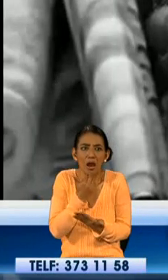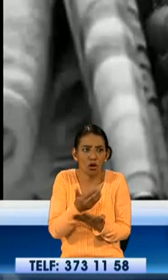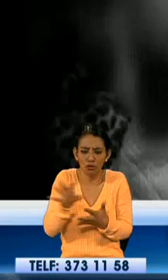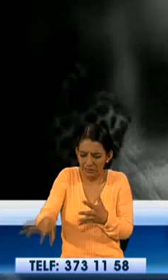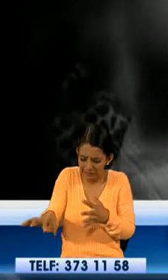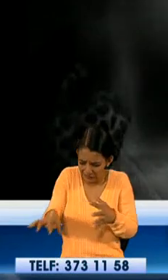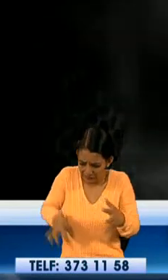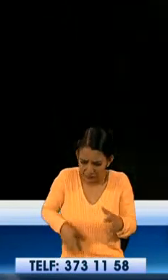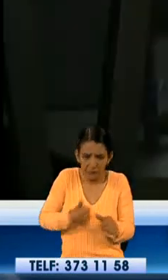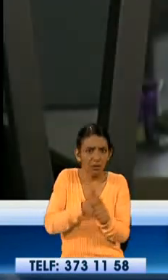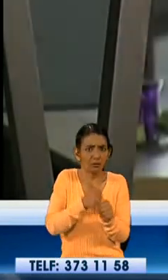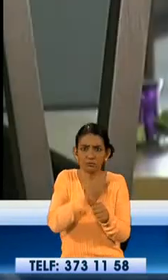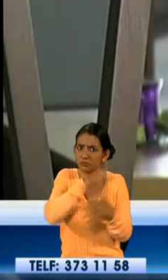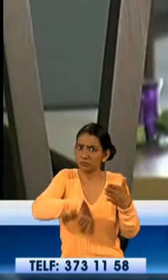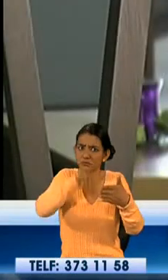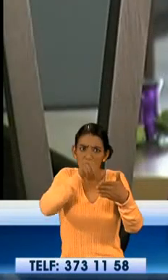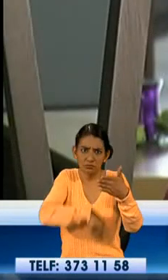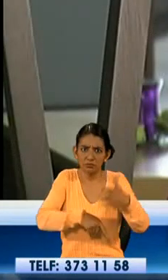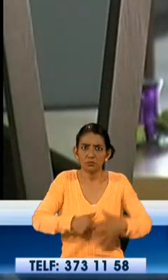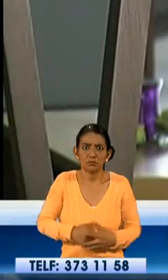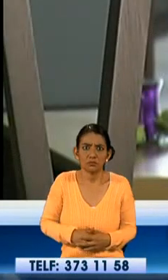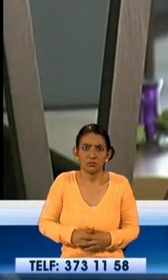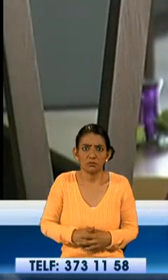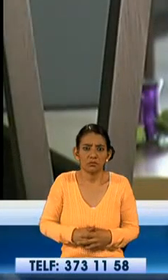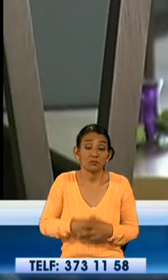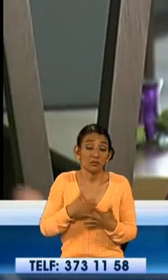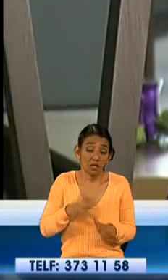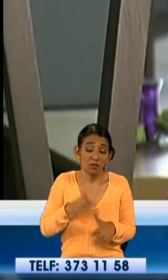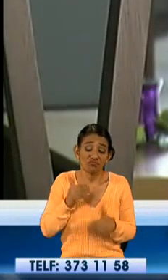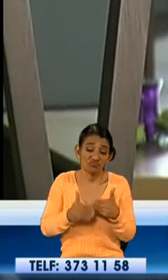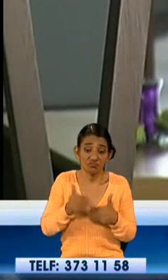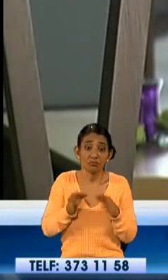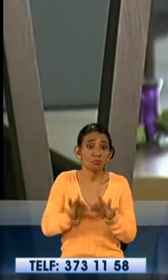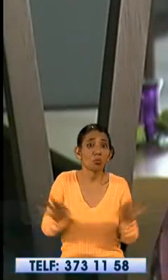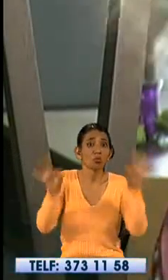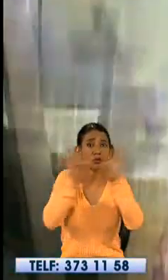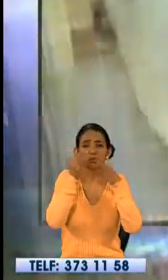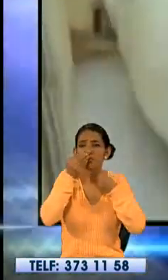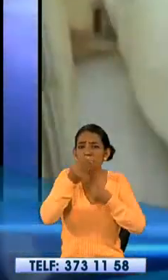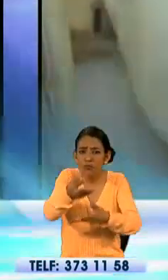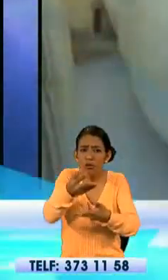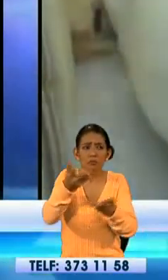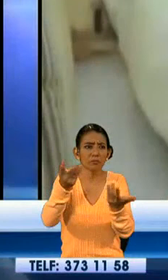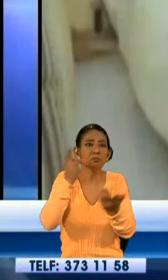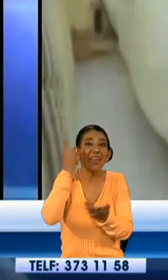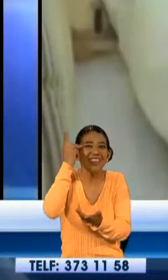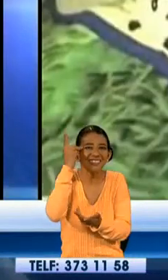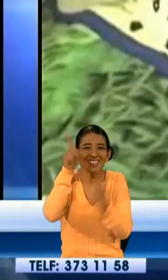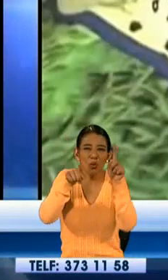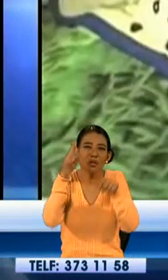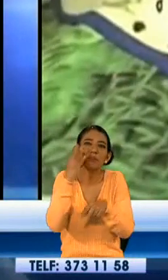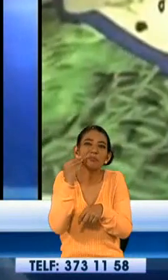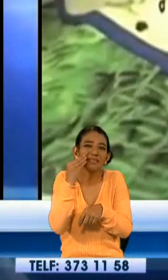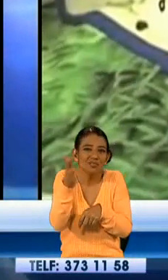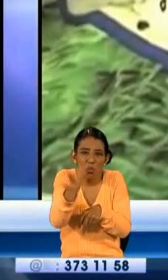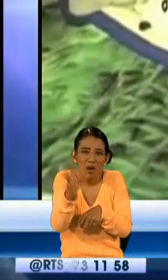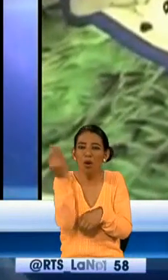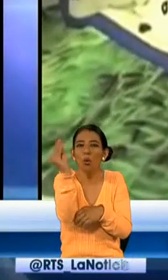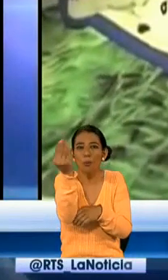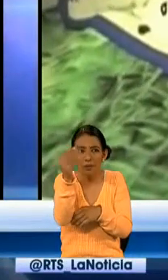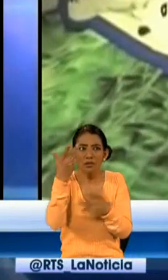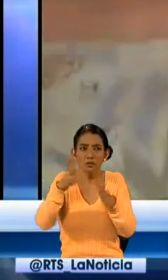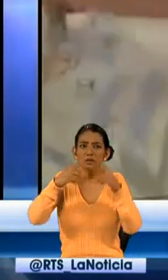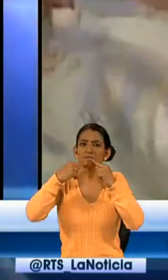objetos en la cuna. Entonces, a pequeña escala, estamos informándole a los papás a través de los medios